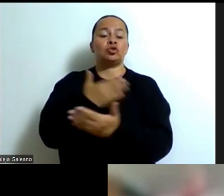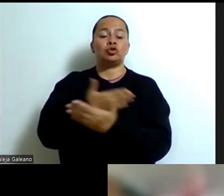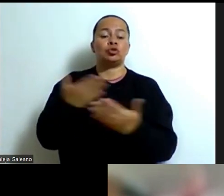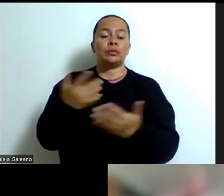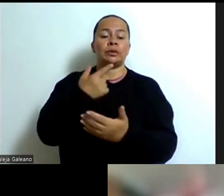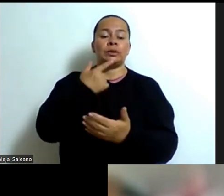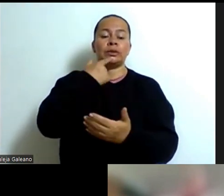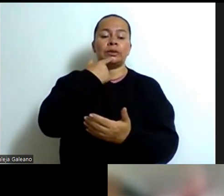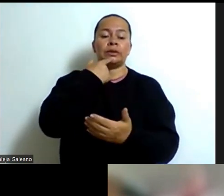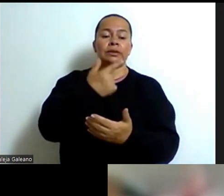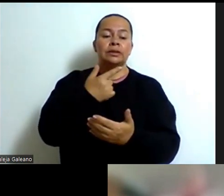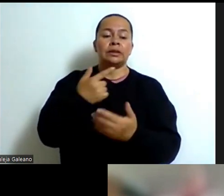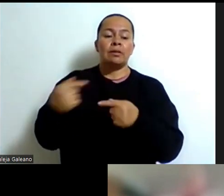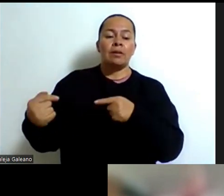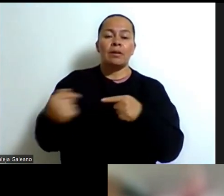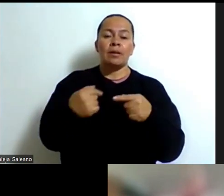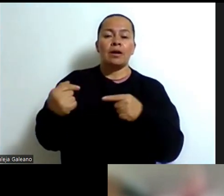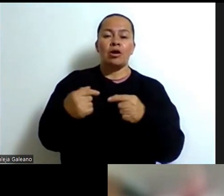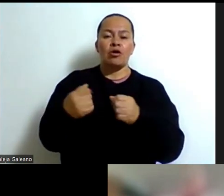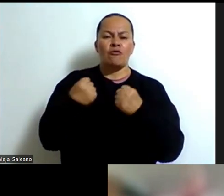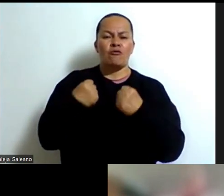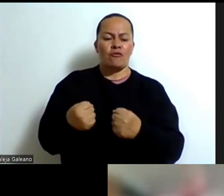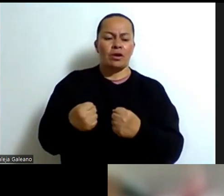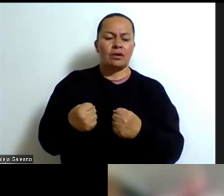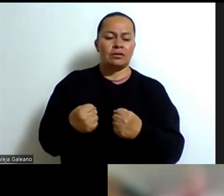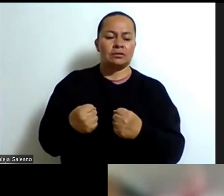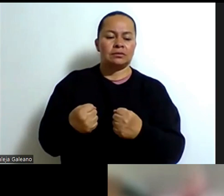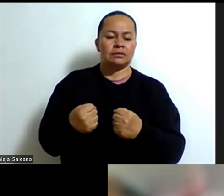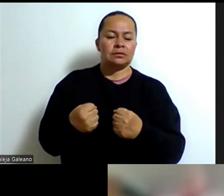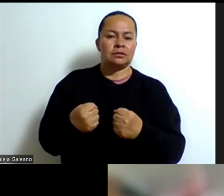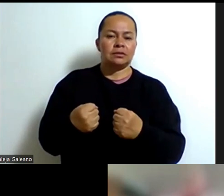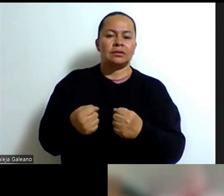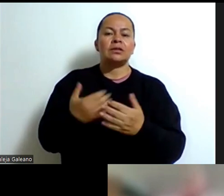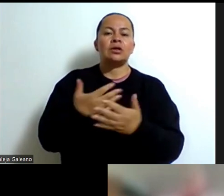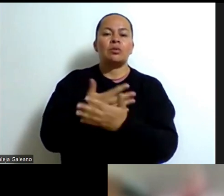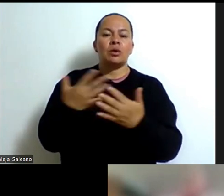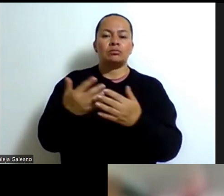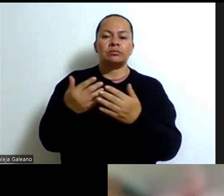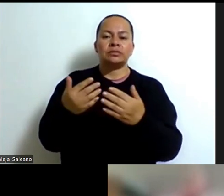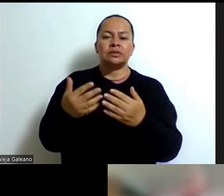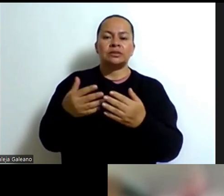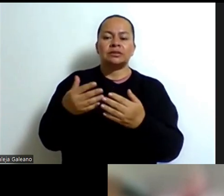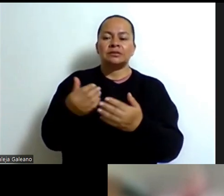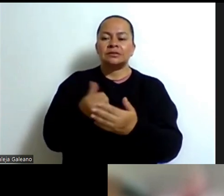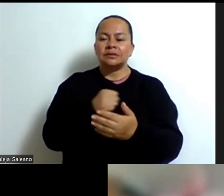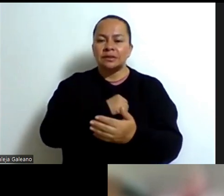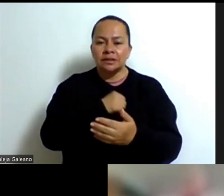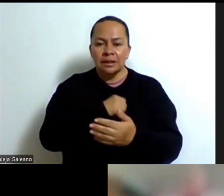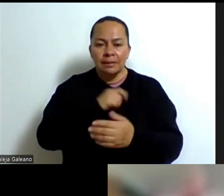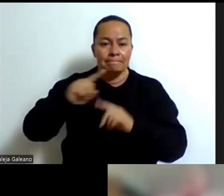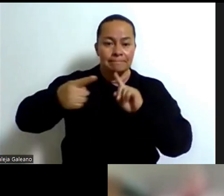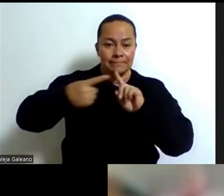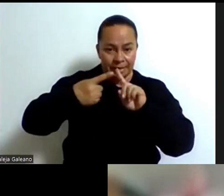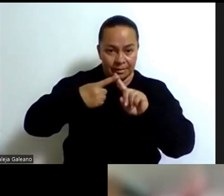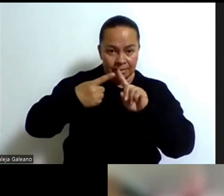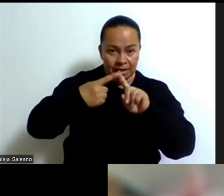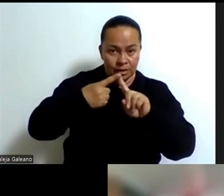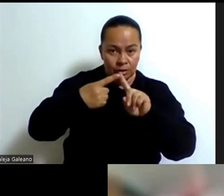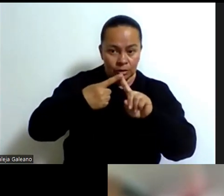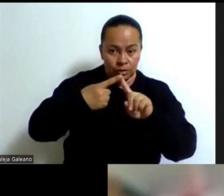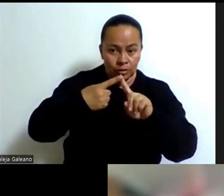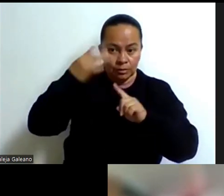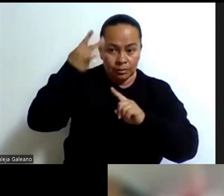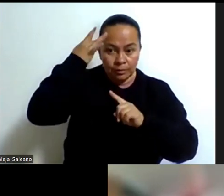unas discusiones muy fuertes y radicales en torno al tema primero porque